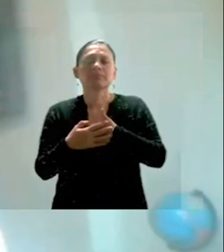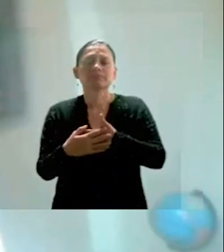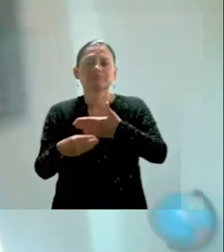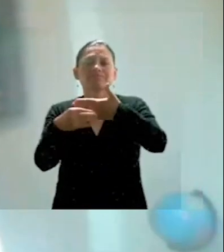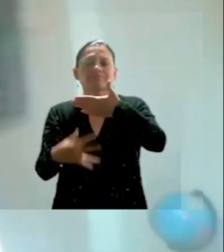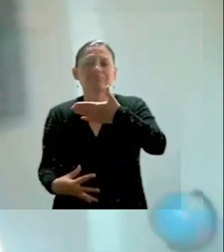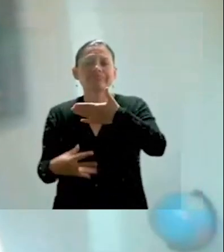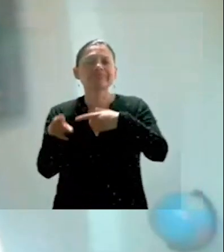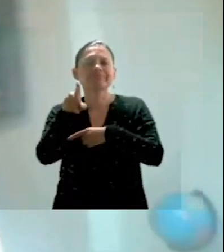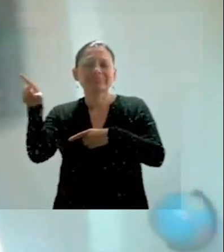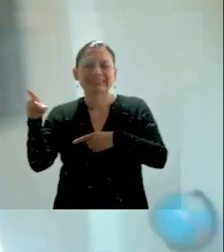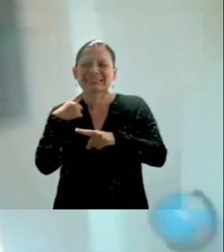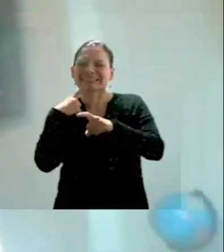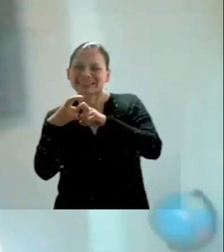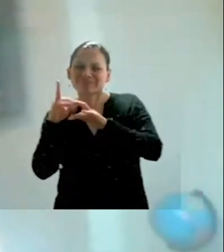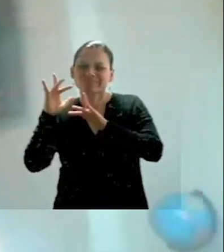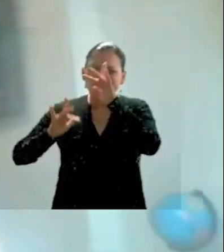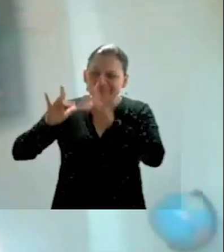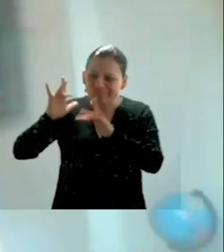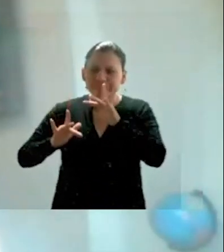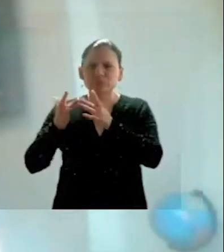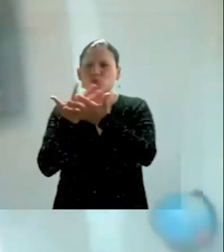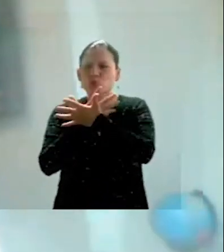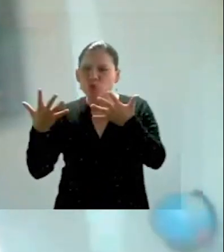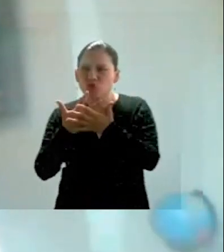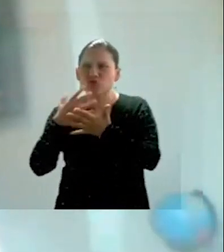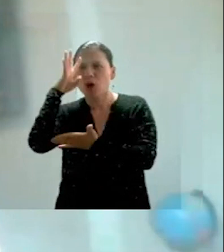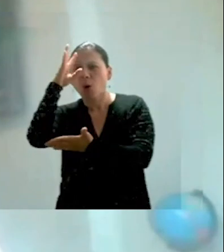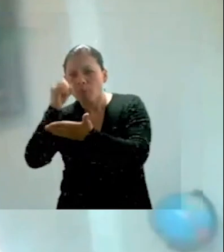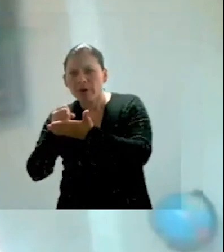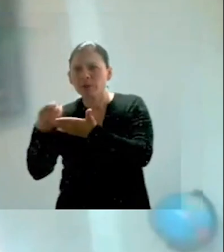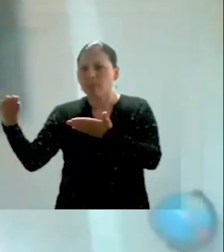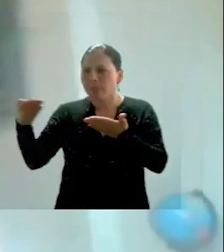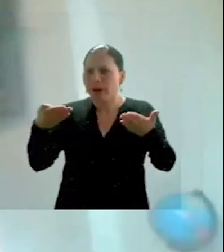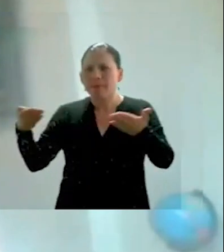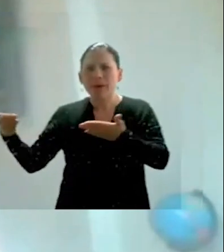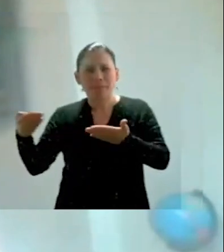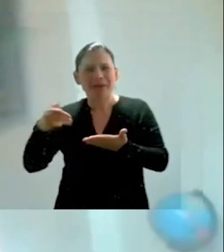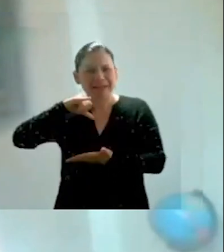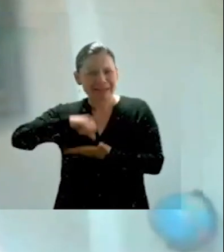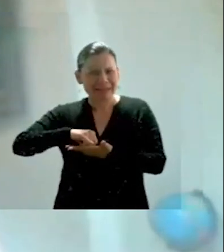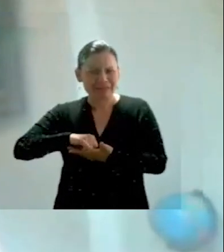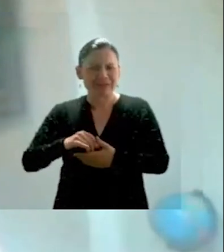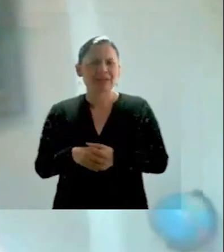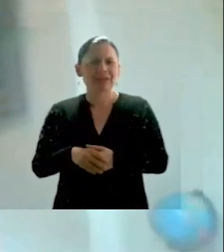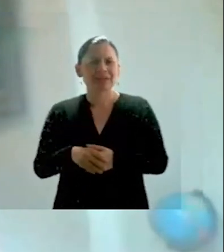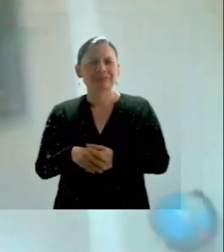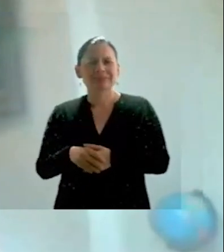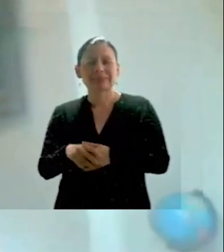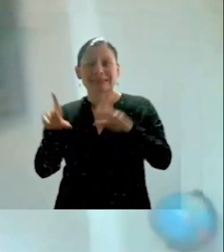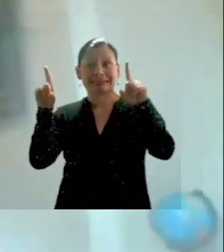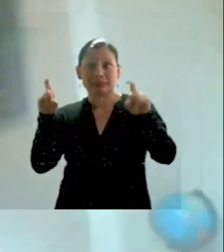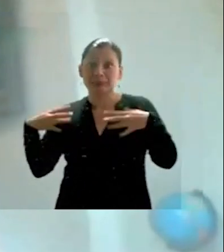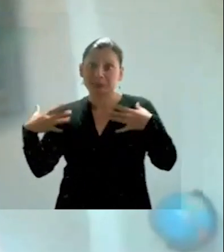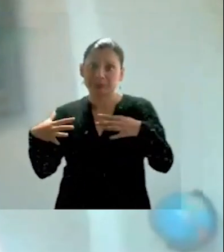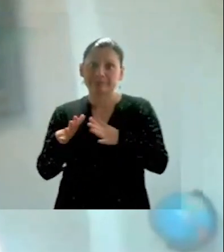Tienen ustedes la palabra para seguir debatiéndolos y para seguir haciéndonos preguntas